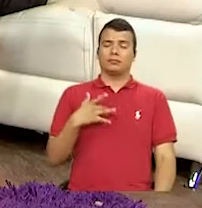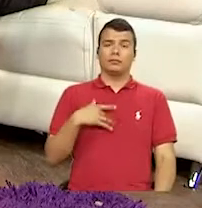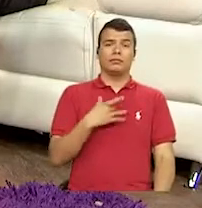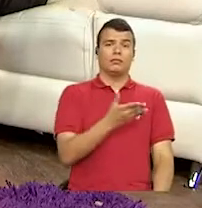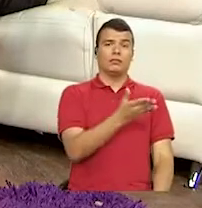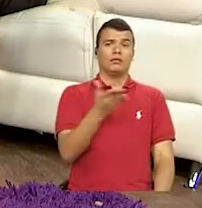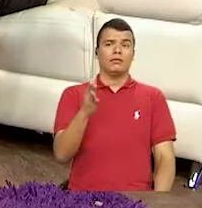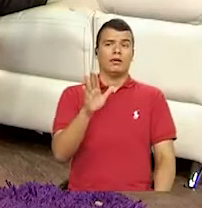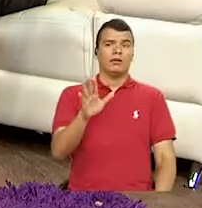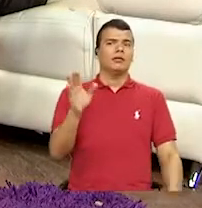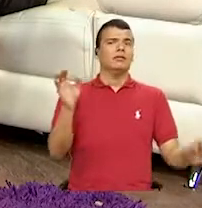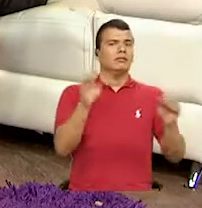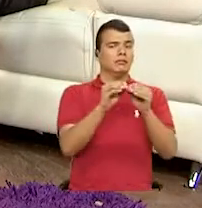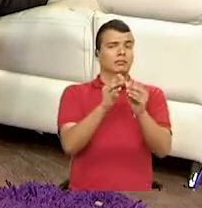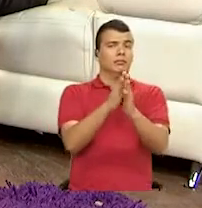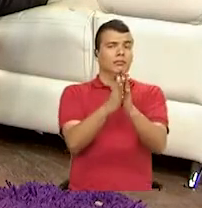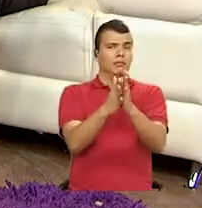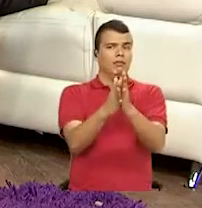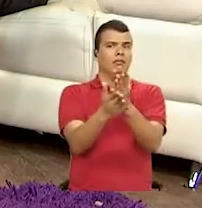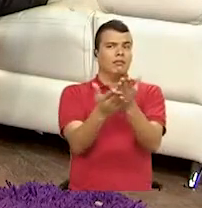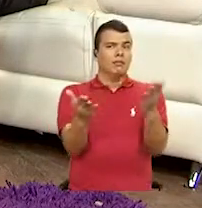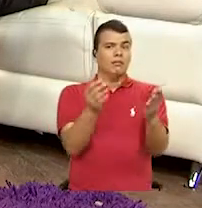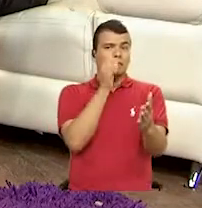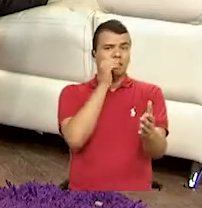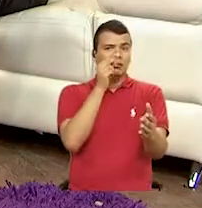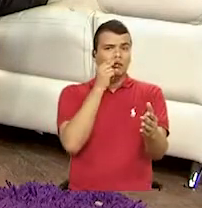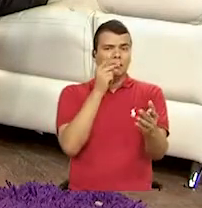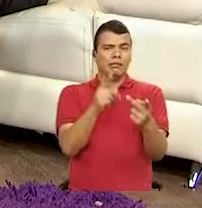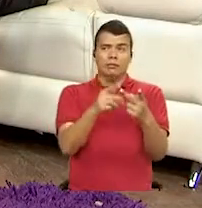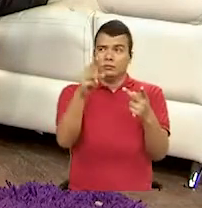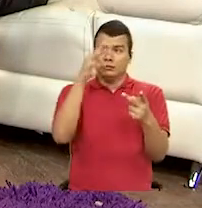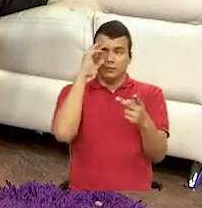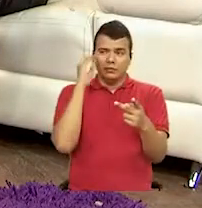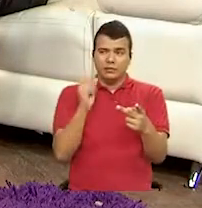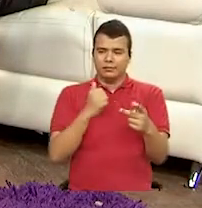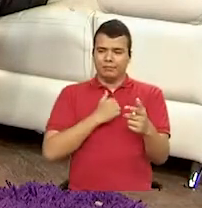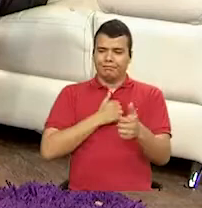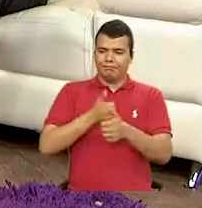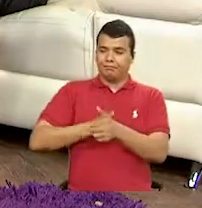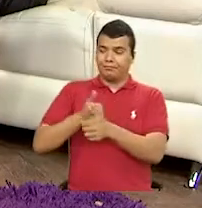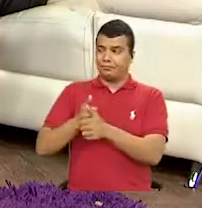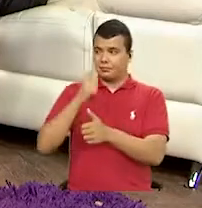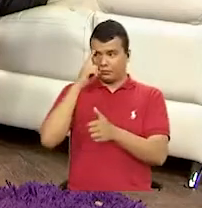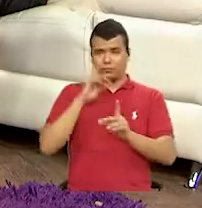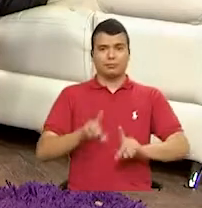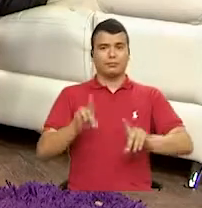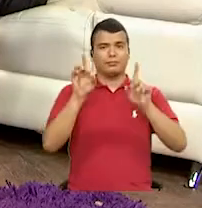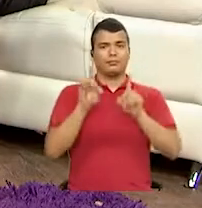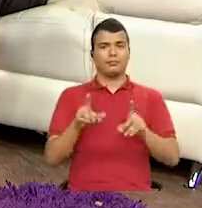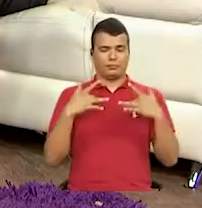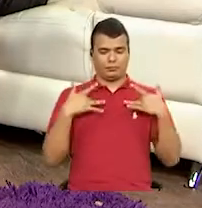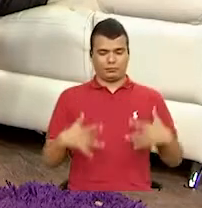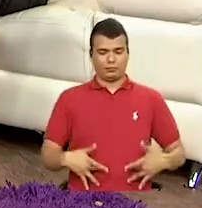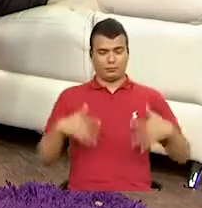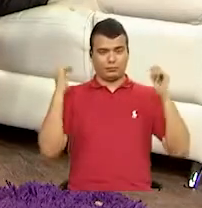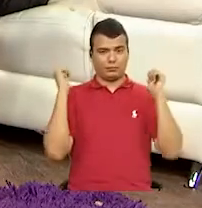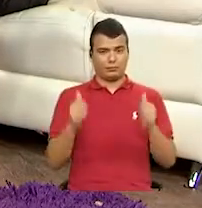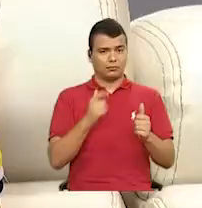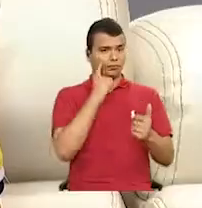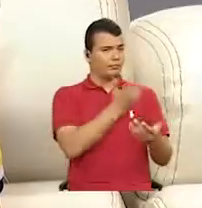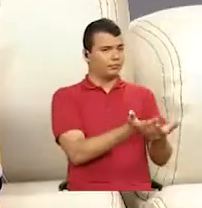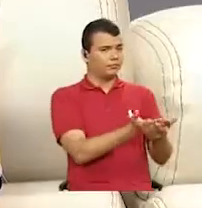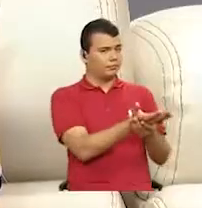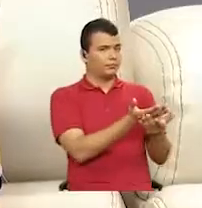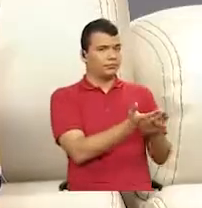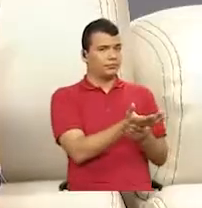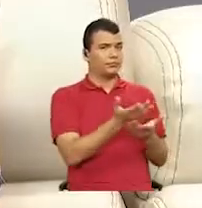viendo y poderle decir que definitivamente, Anita y Mauro, en nuestras manos está la decisión de ser saludables. Dale bueno. recomendaciones,